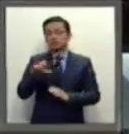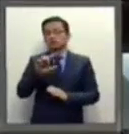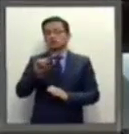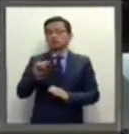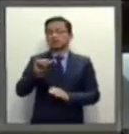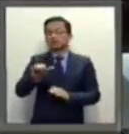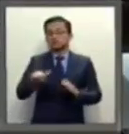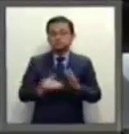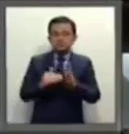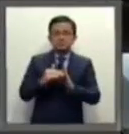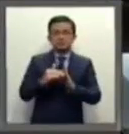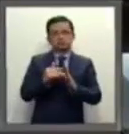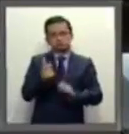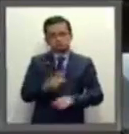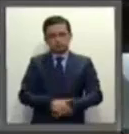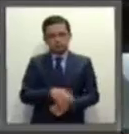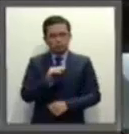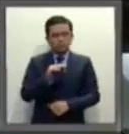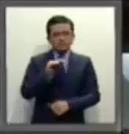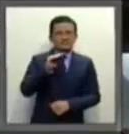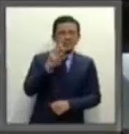4.566.000.000.000 de pesos.